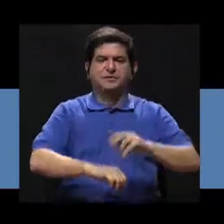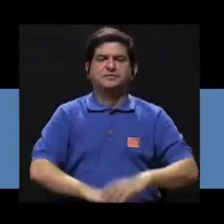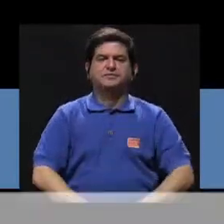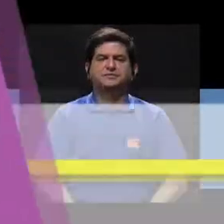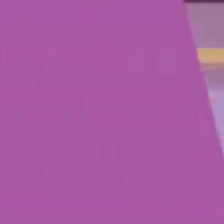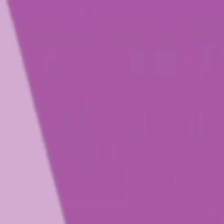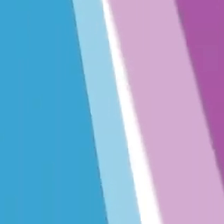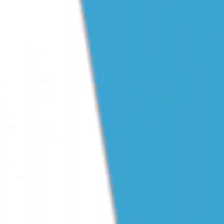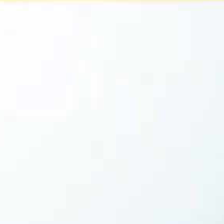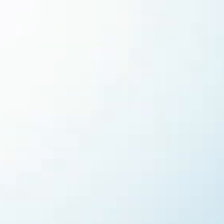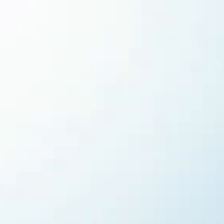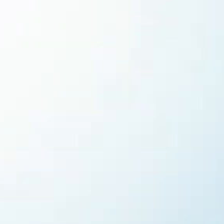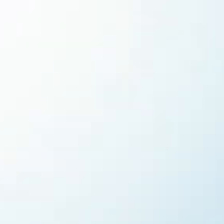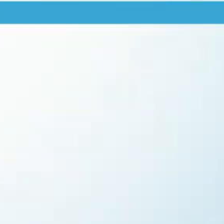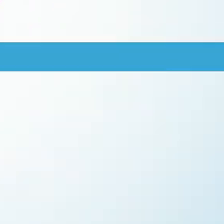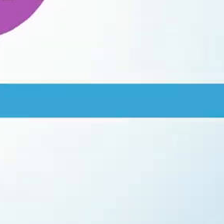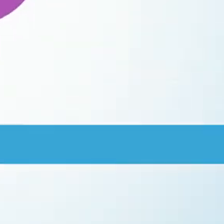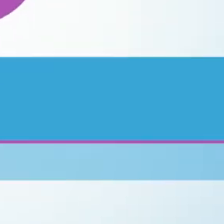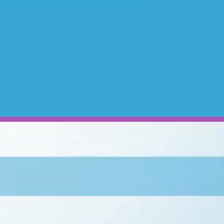nacional.